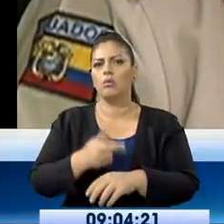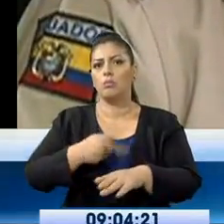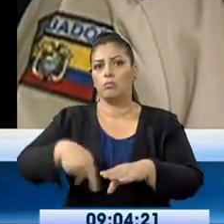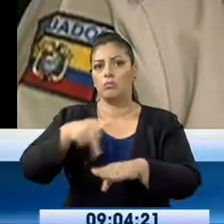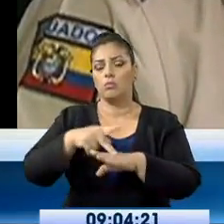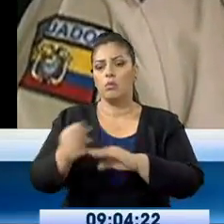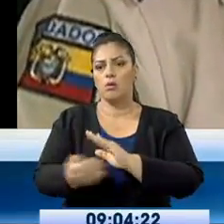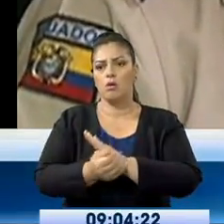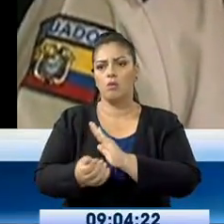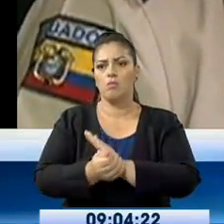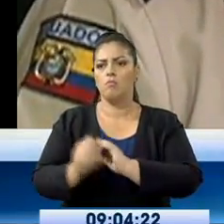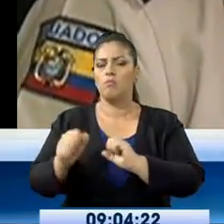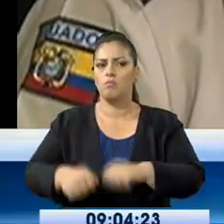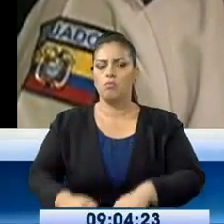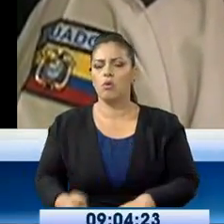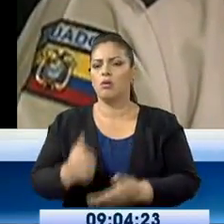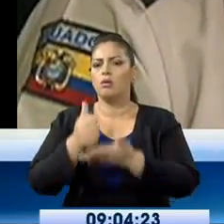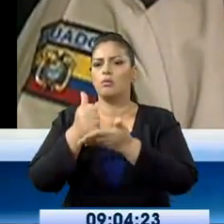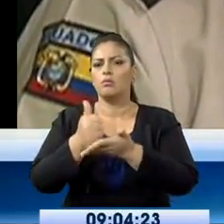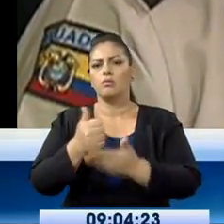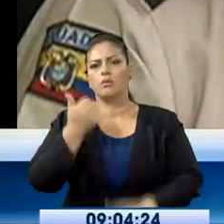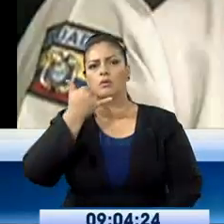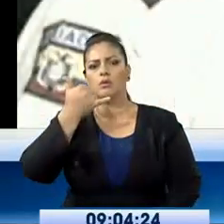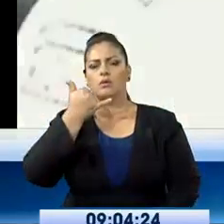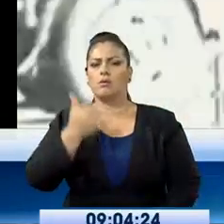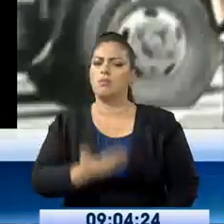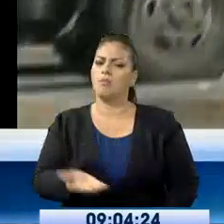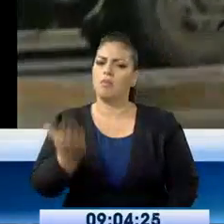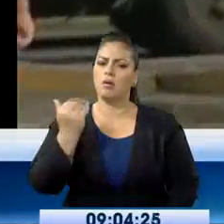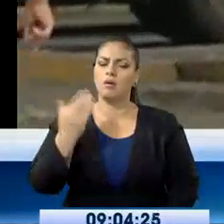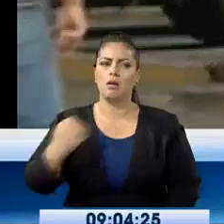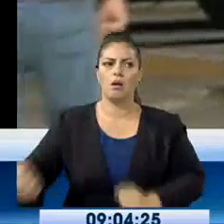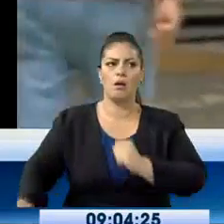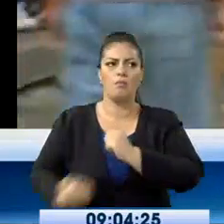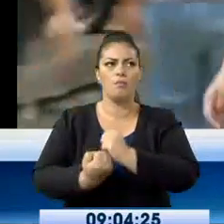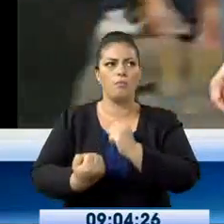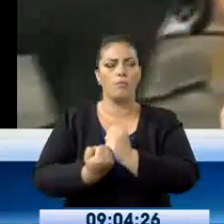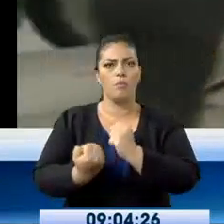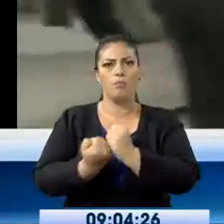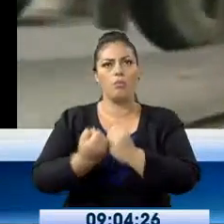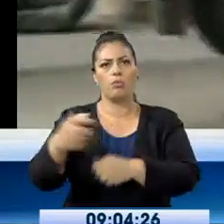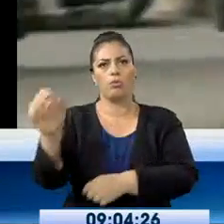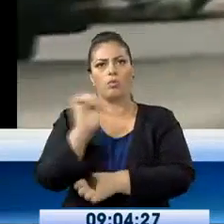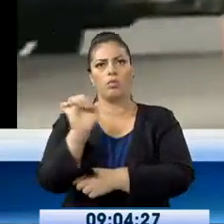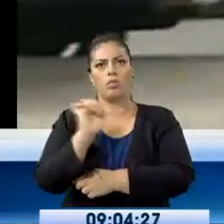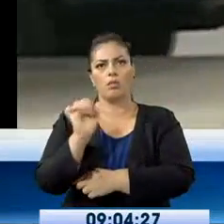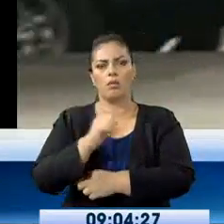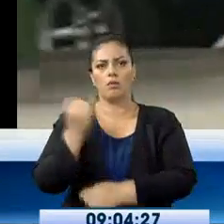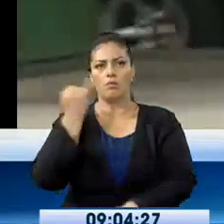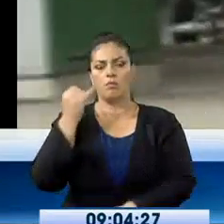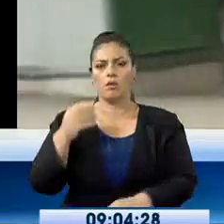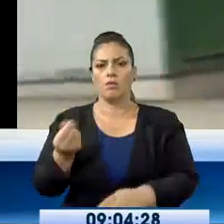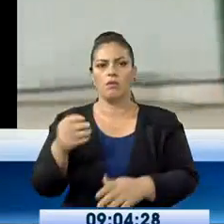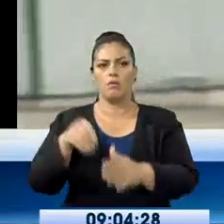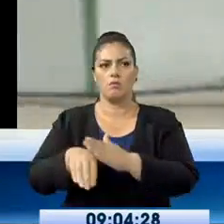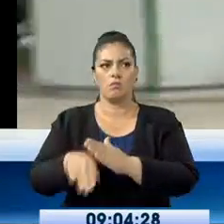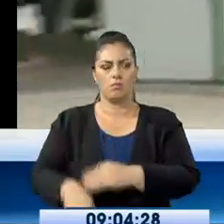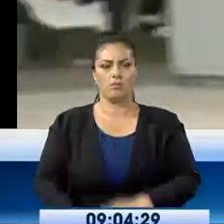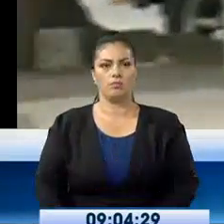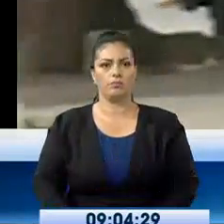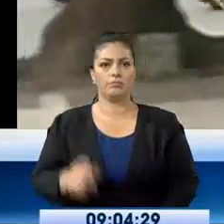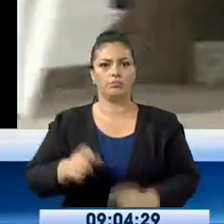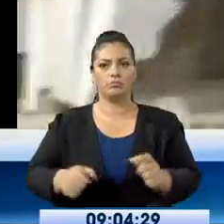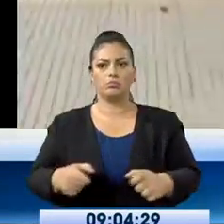para poder dar una respuesta de acompañamiento a este traslado de valores. Pues para ningún ciudadano es agradable salir a la calle con